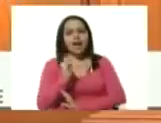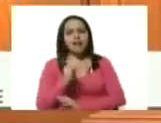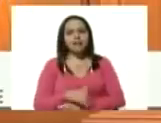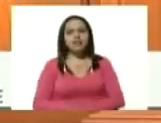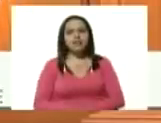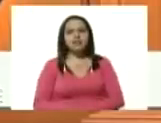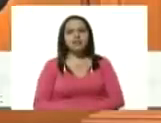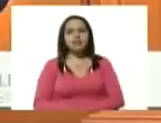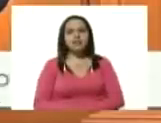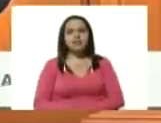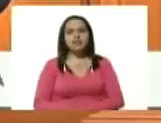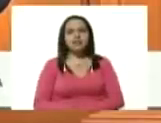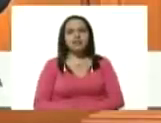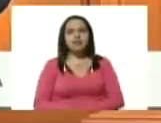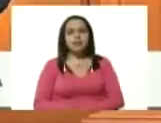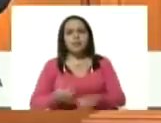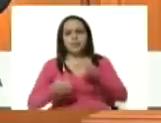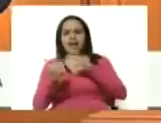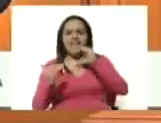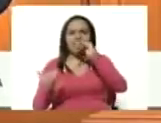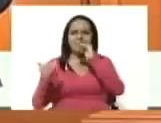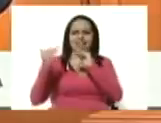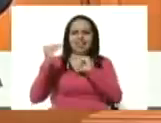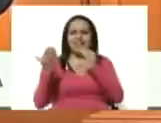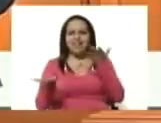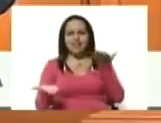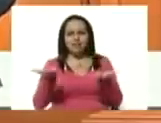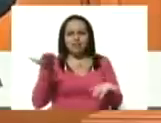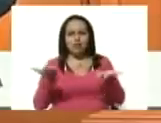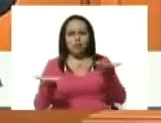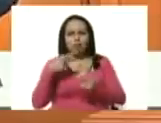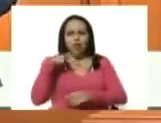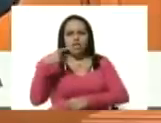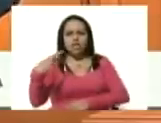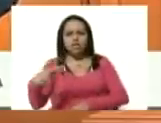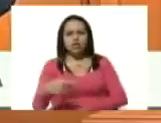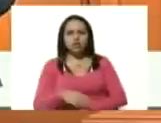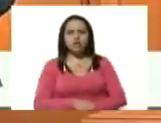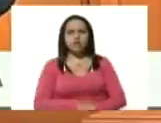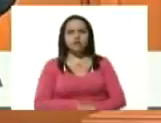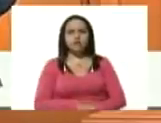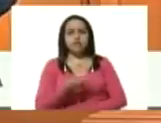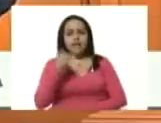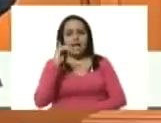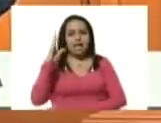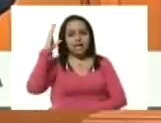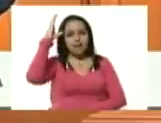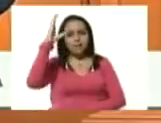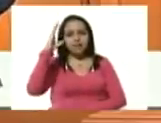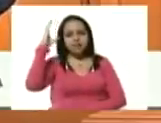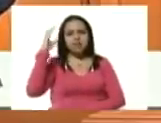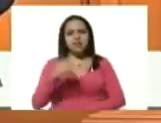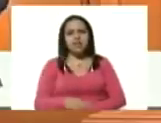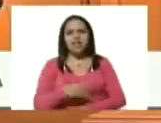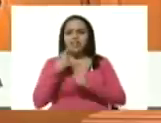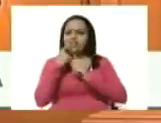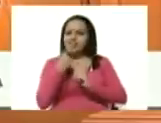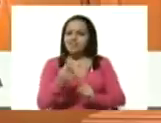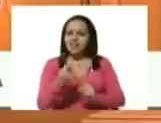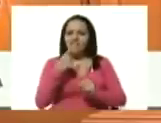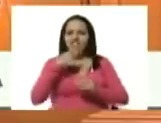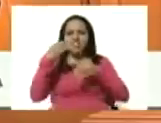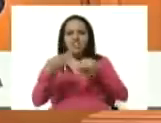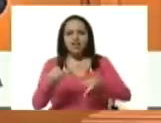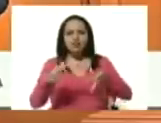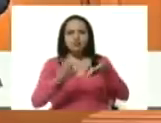de equilibrio político, mantiene el centro político y tiene la capacidad para decir las verdades de